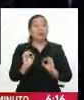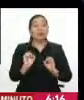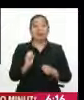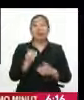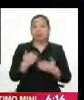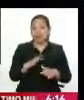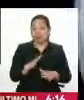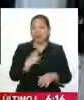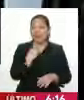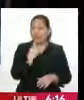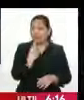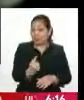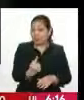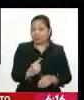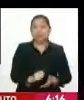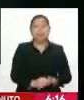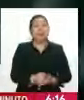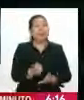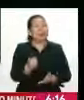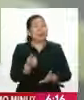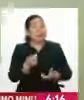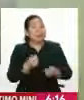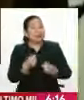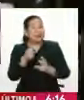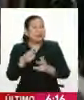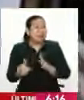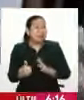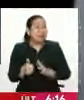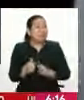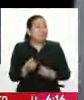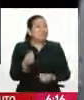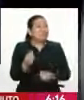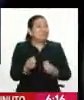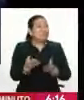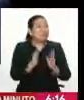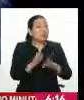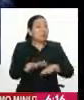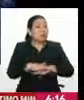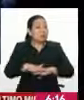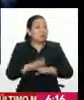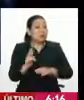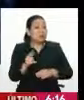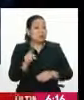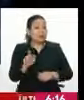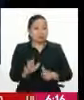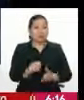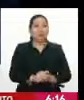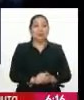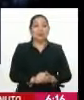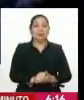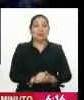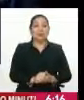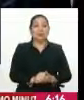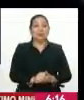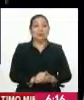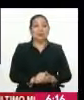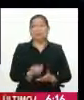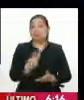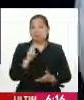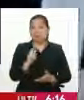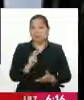A ellos se les atribuye un presunto delito de organización criminal. Ahí está precisamente,